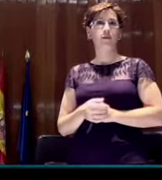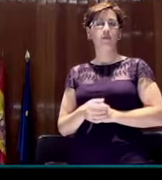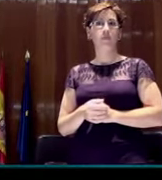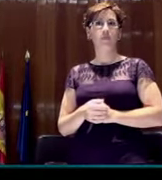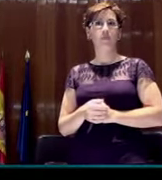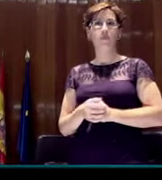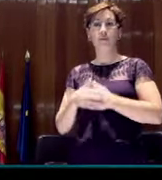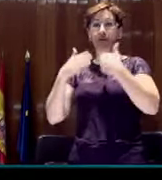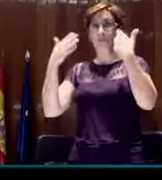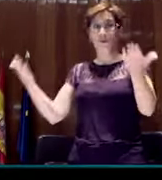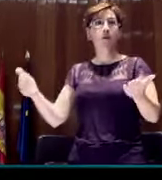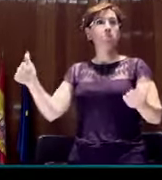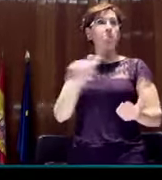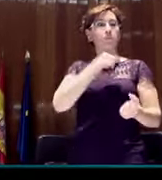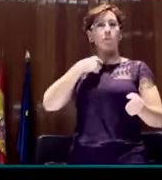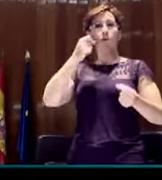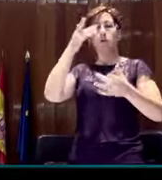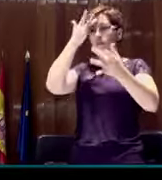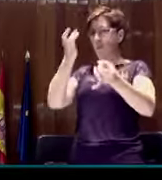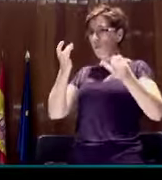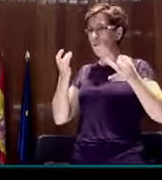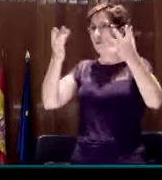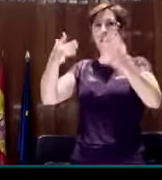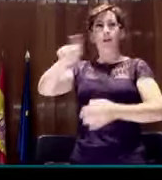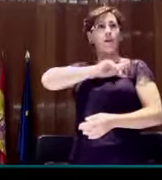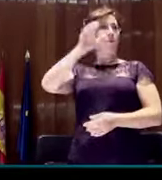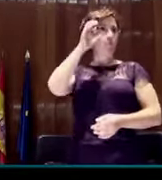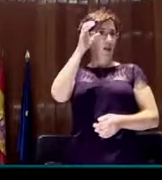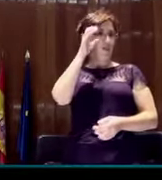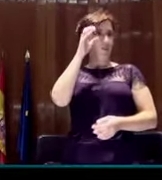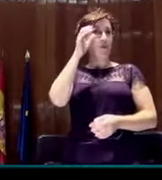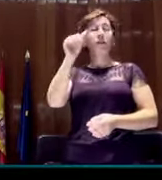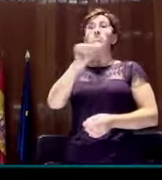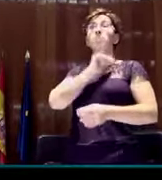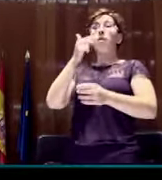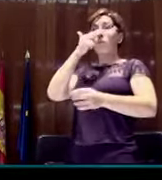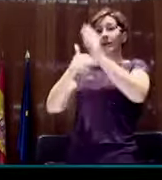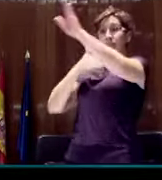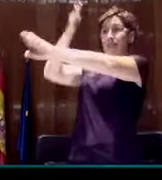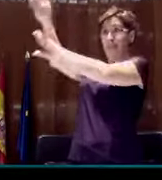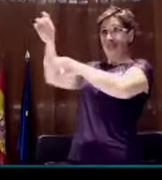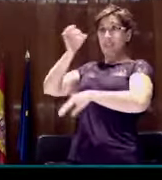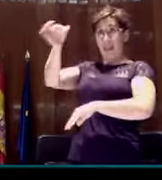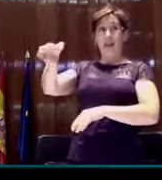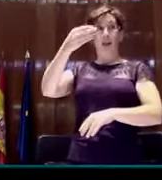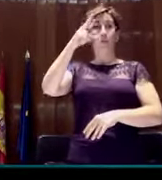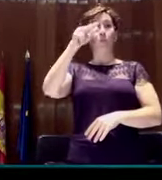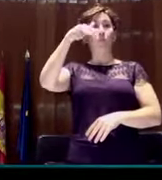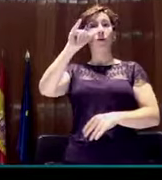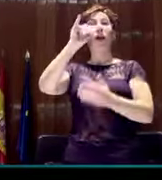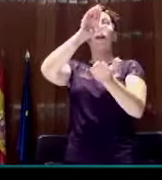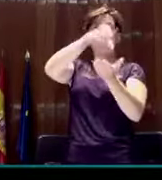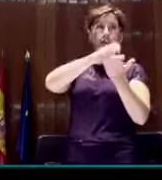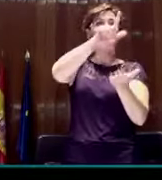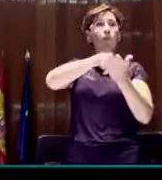que por fin alguien me escuchaba y resulta que a raíz de mi visita allí en Brunei el Centro de Lenguas ha hecho una propuesta